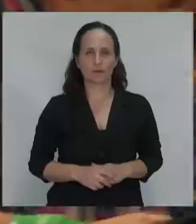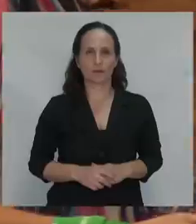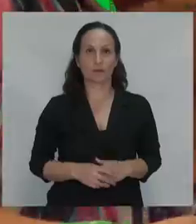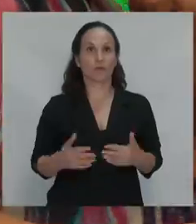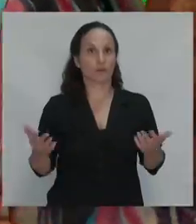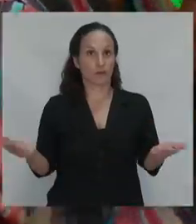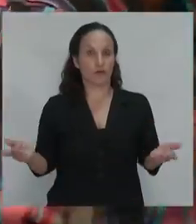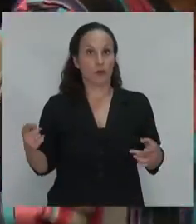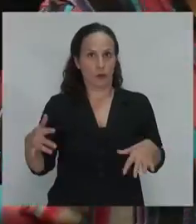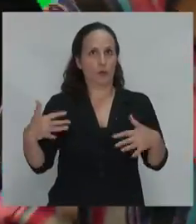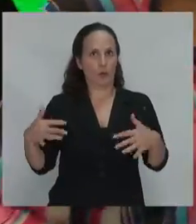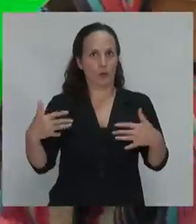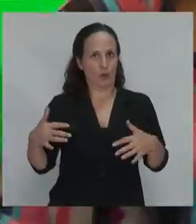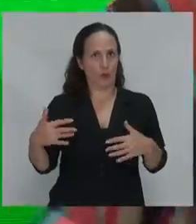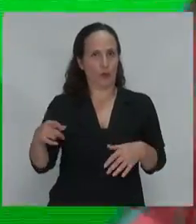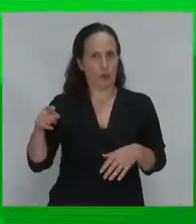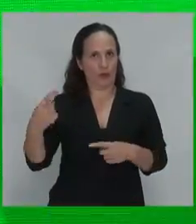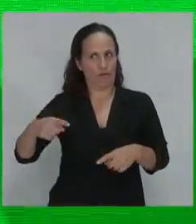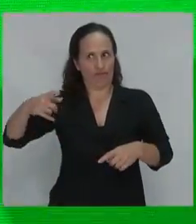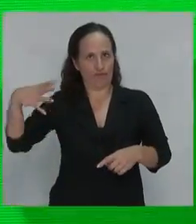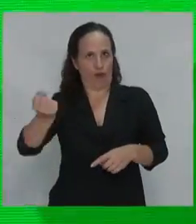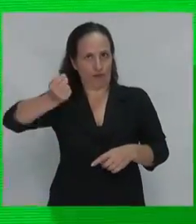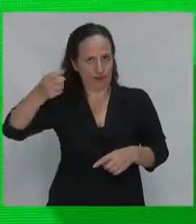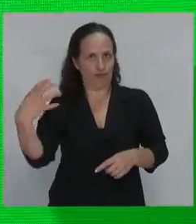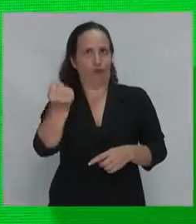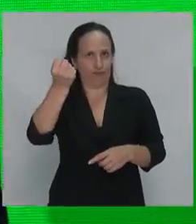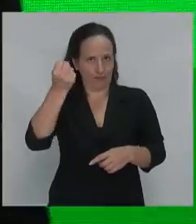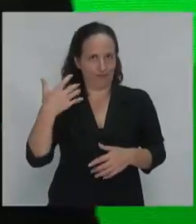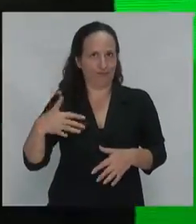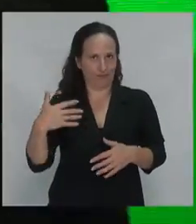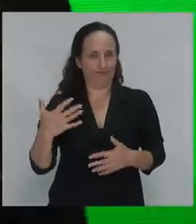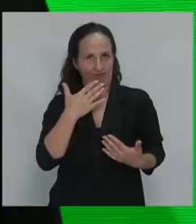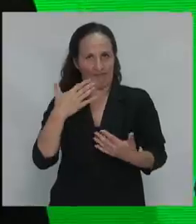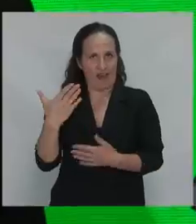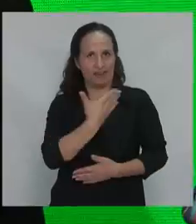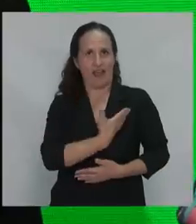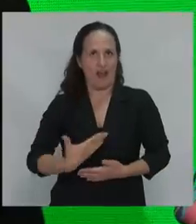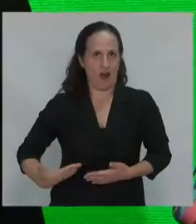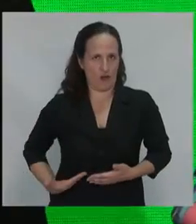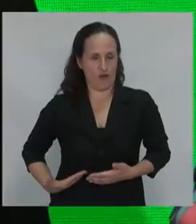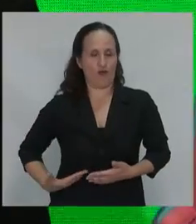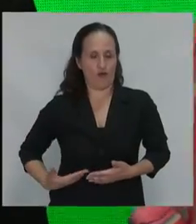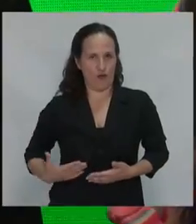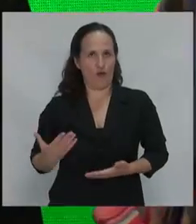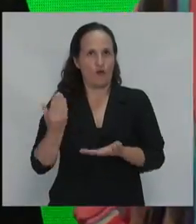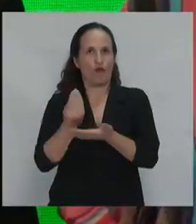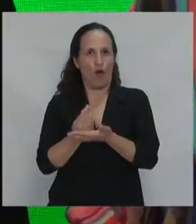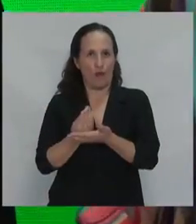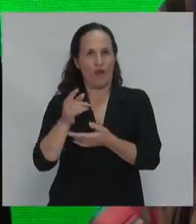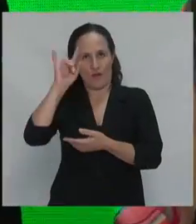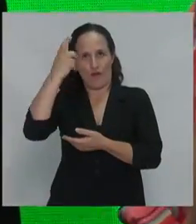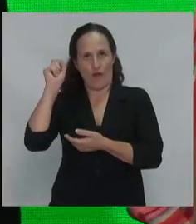esto es una de las tantas conquistas de los gobiernos del frente amplio en